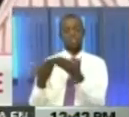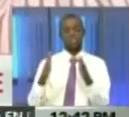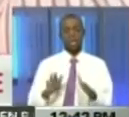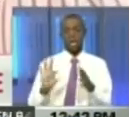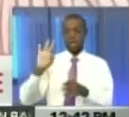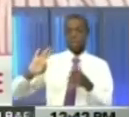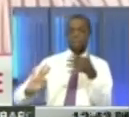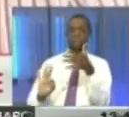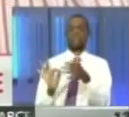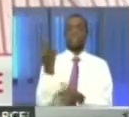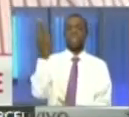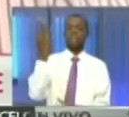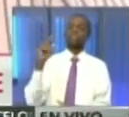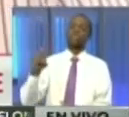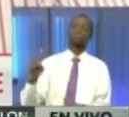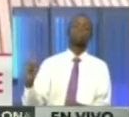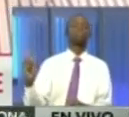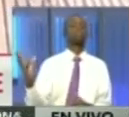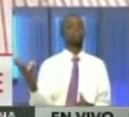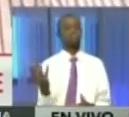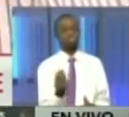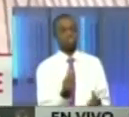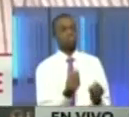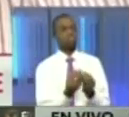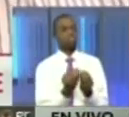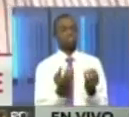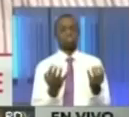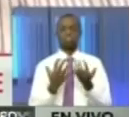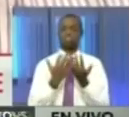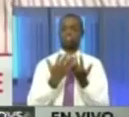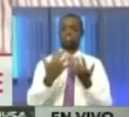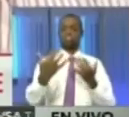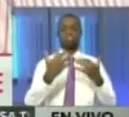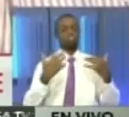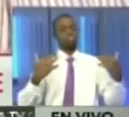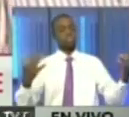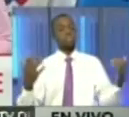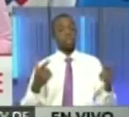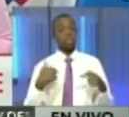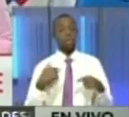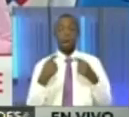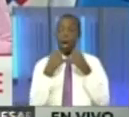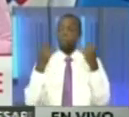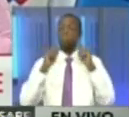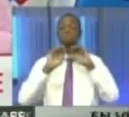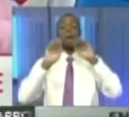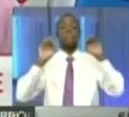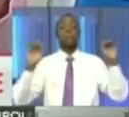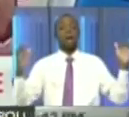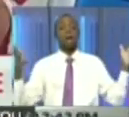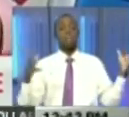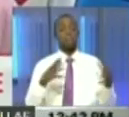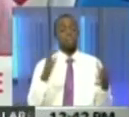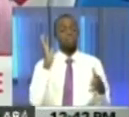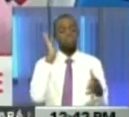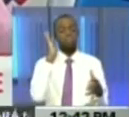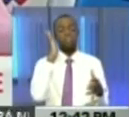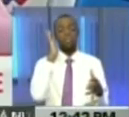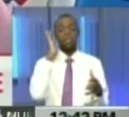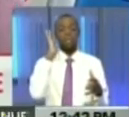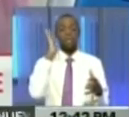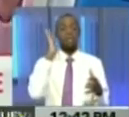Universitarios. Fue una convocatoria en este sentido, como dije, porque son